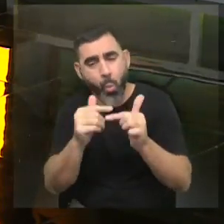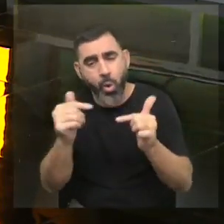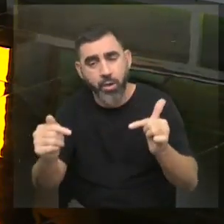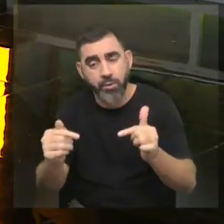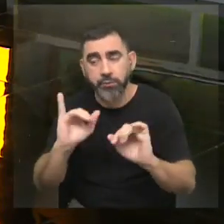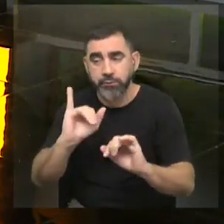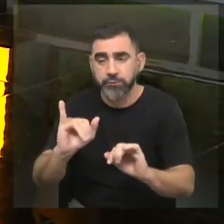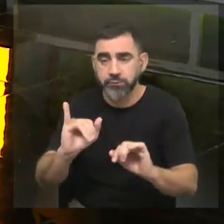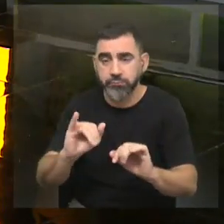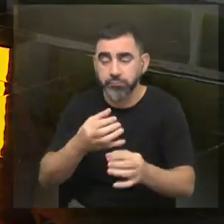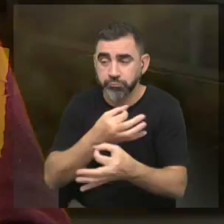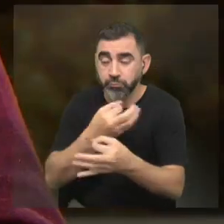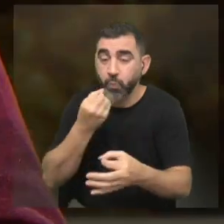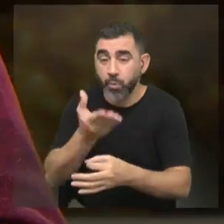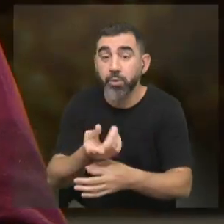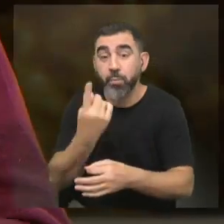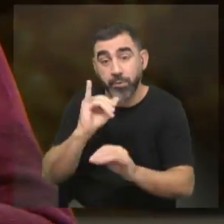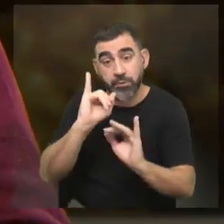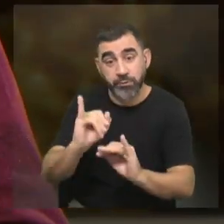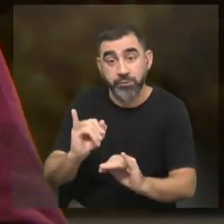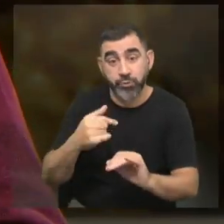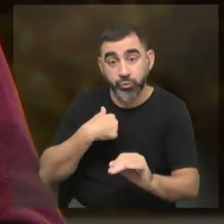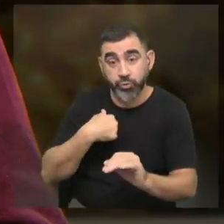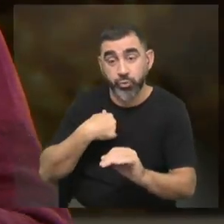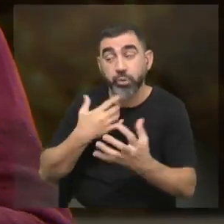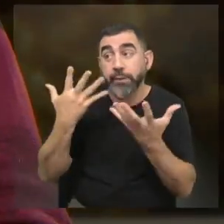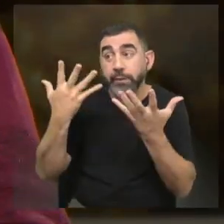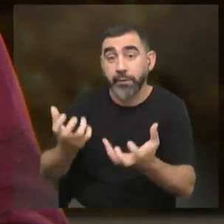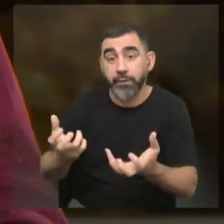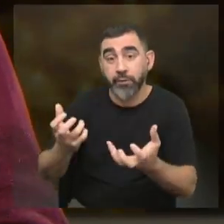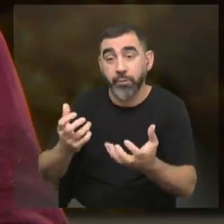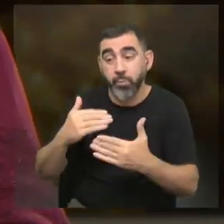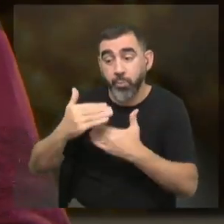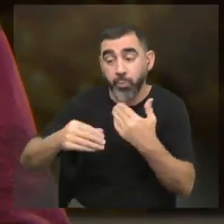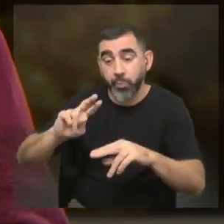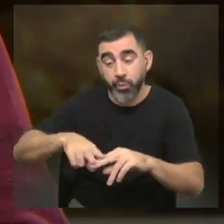hace la ropa de natación, hebras de fibras de carbono.